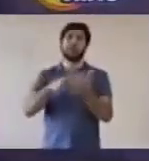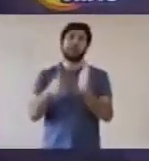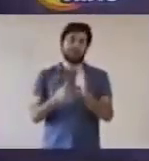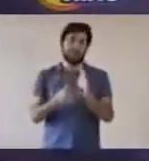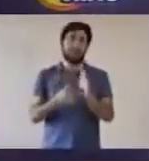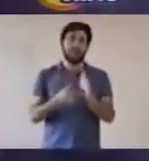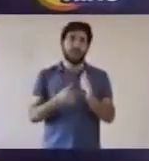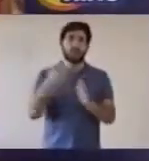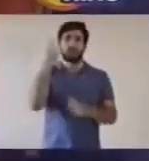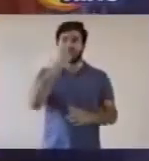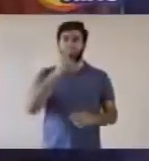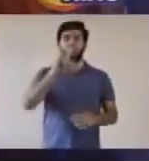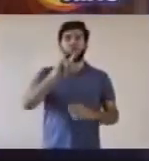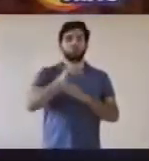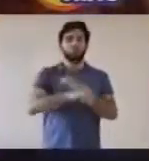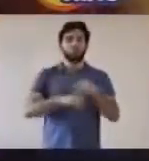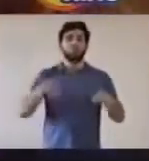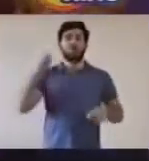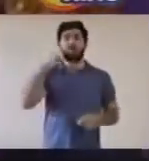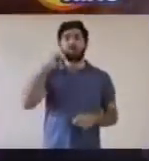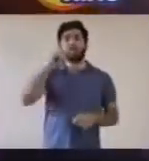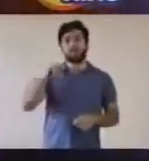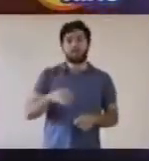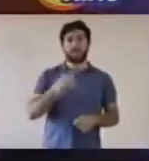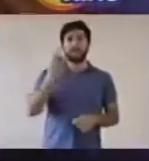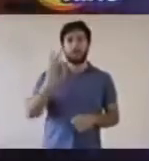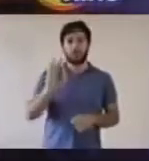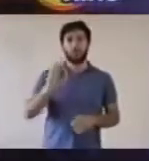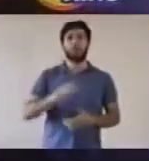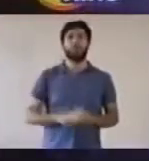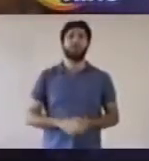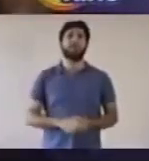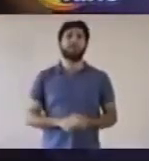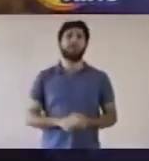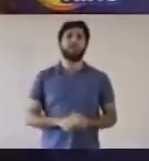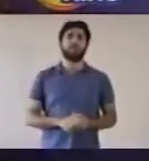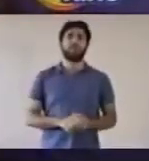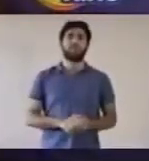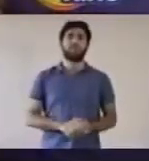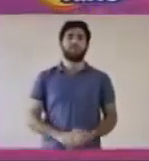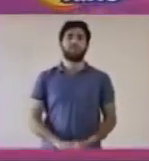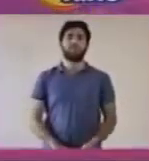sería un sufijo. Muy bien.